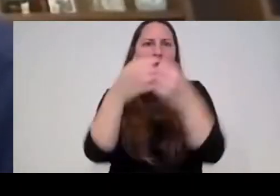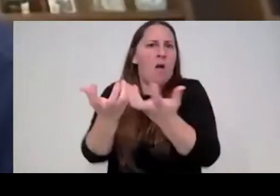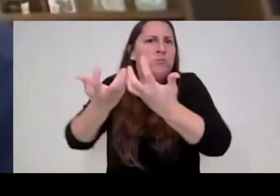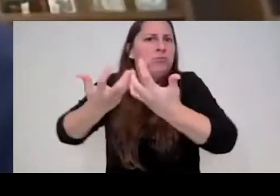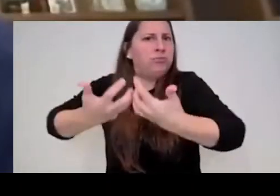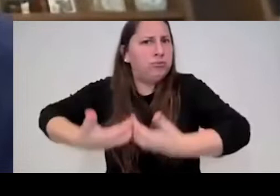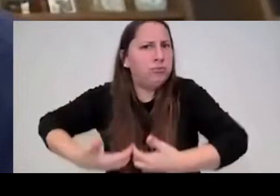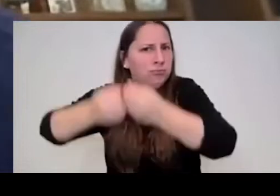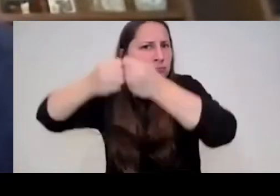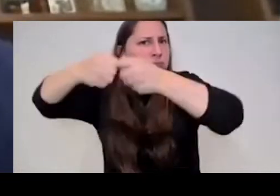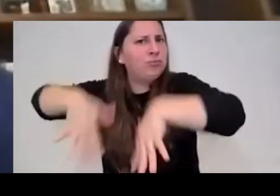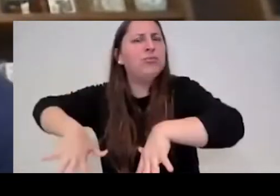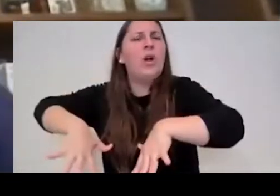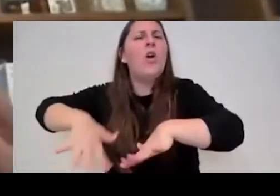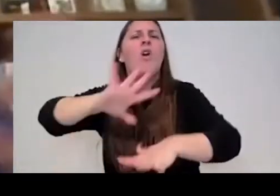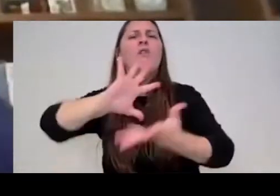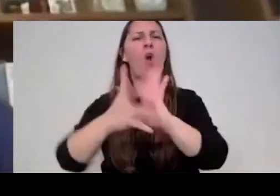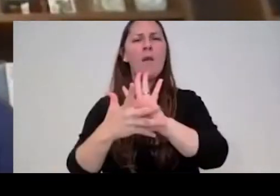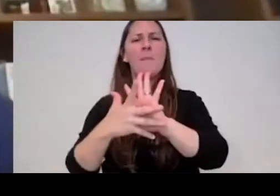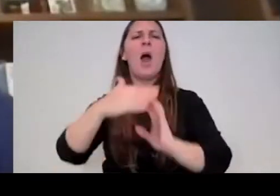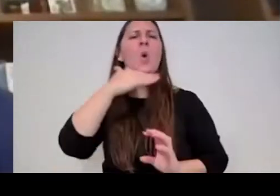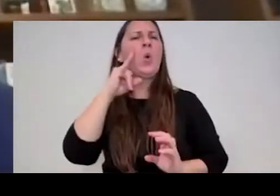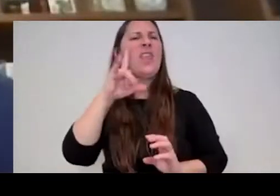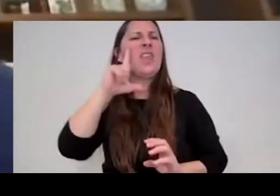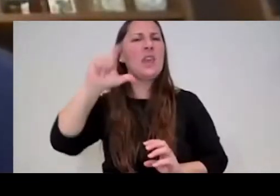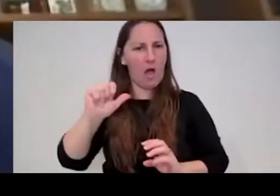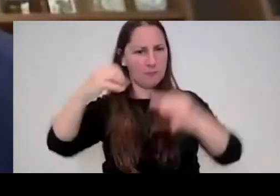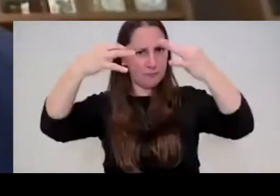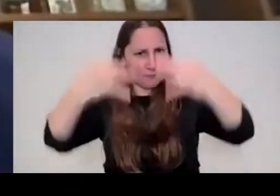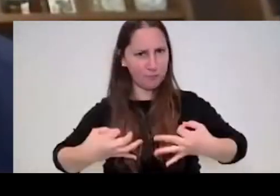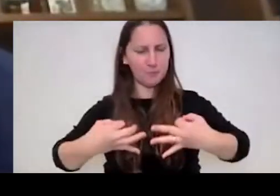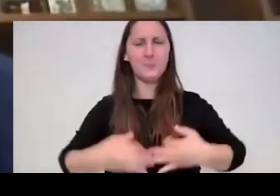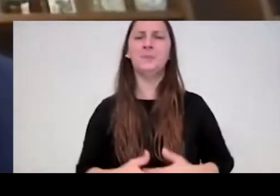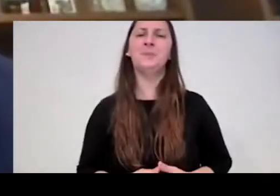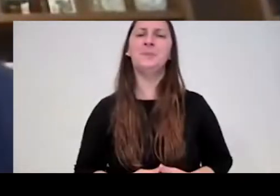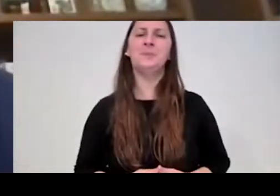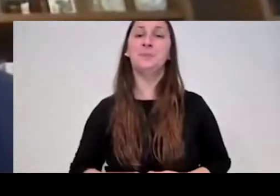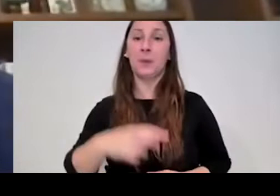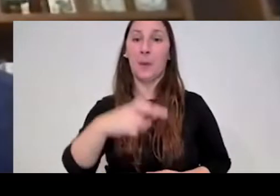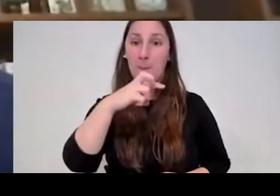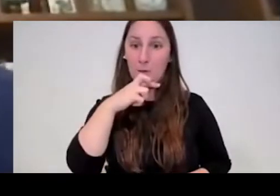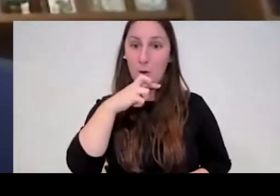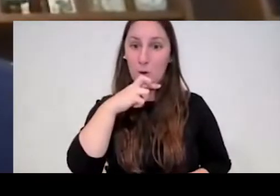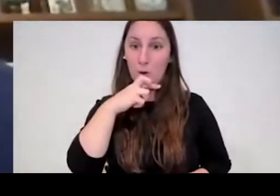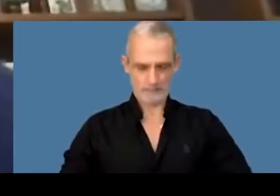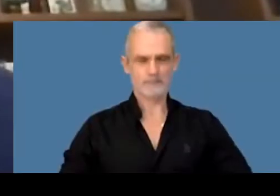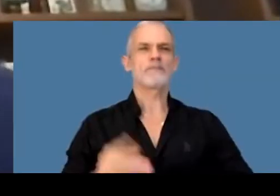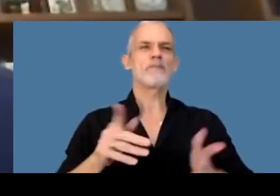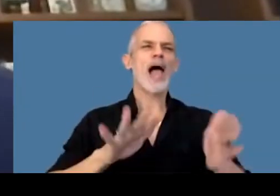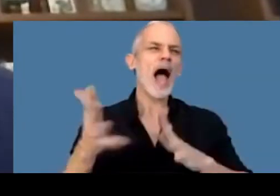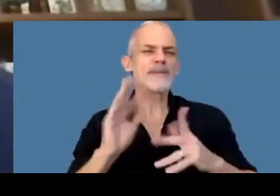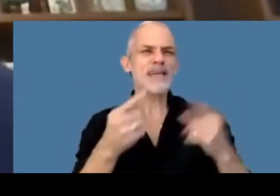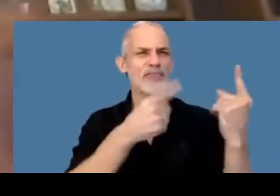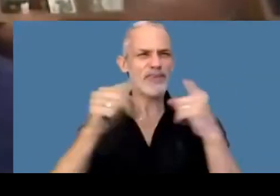gremio jurídicamente organizado, ¿no? Yo cuando hago esto a veces señalo esa diferencia entre el Estado y la